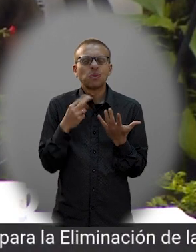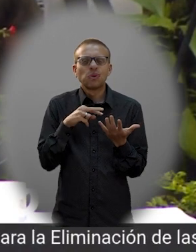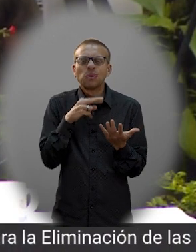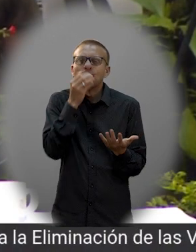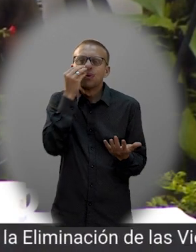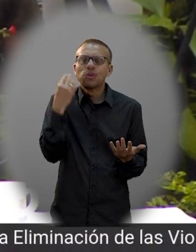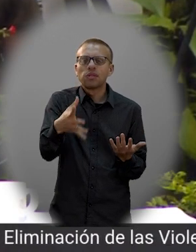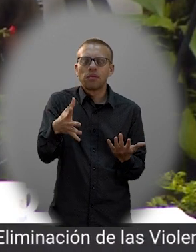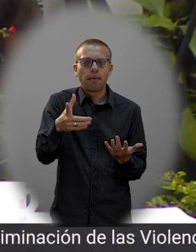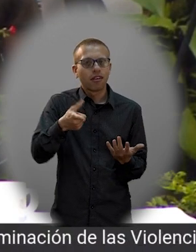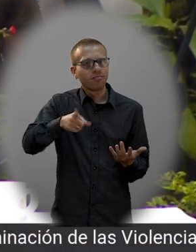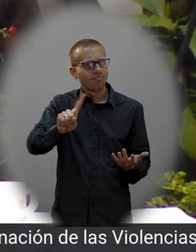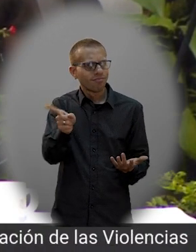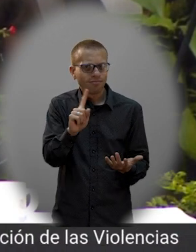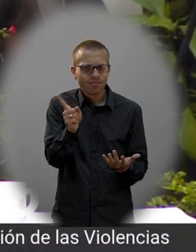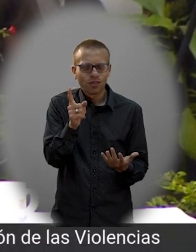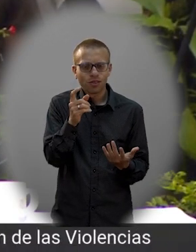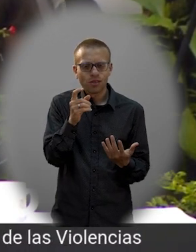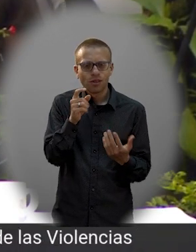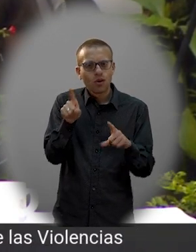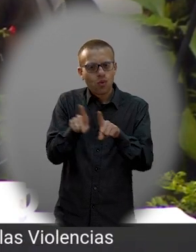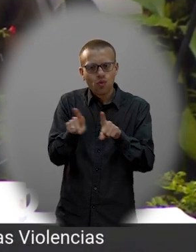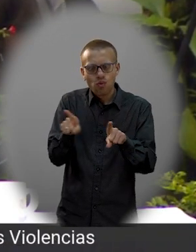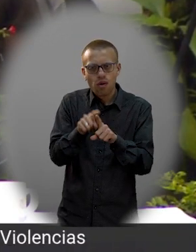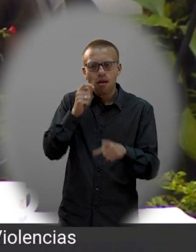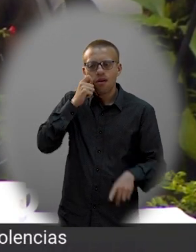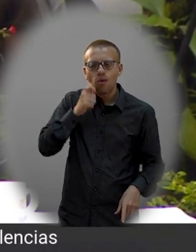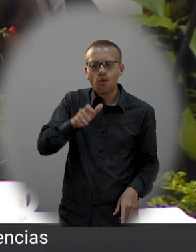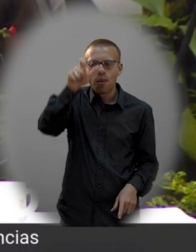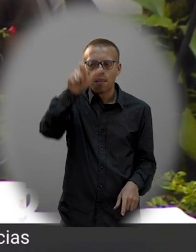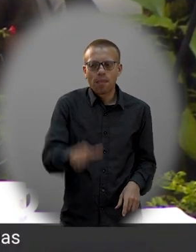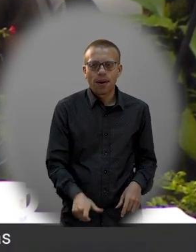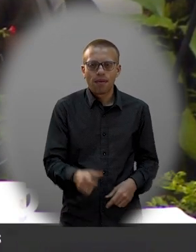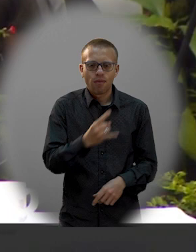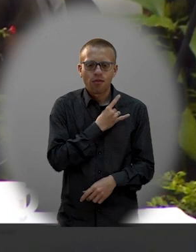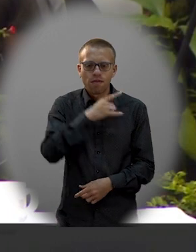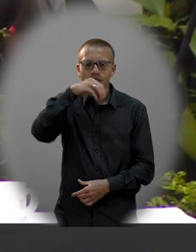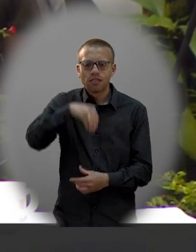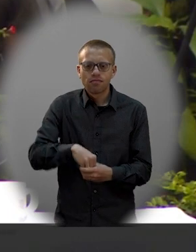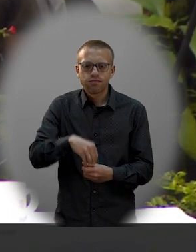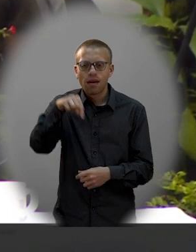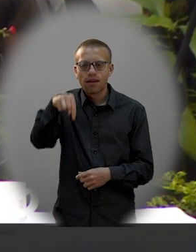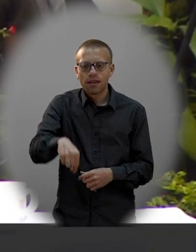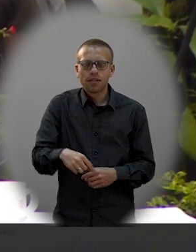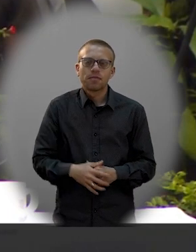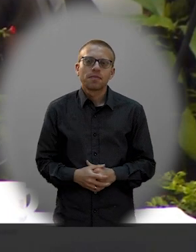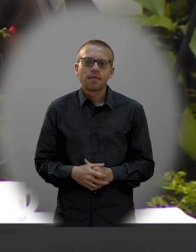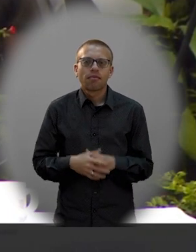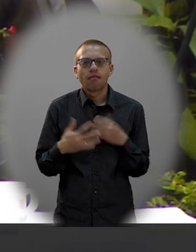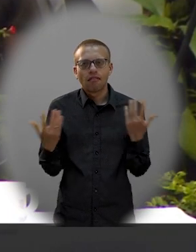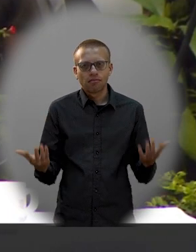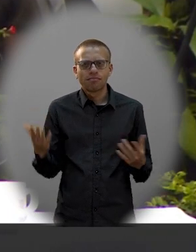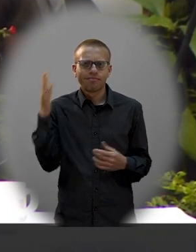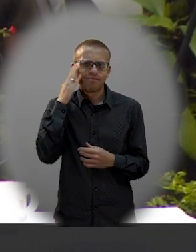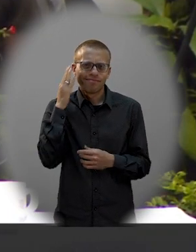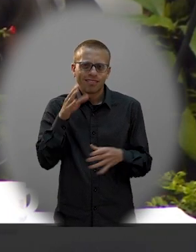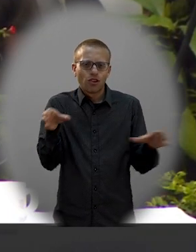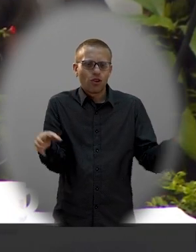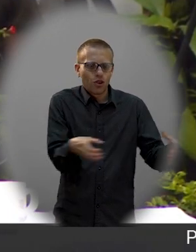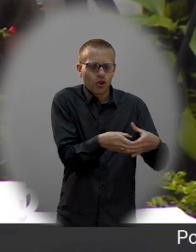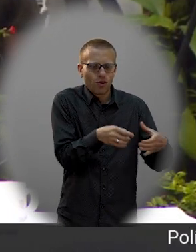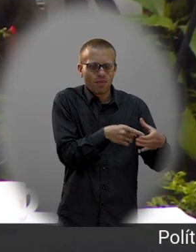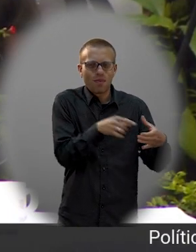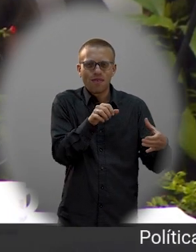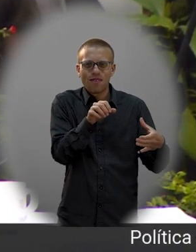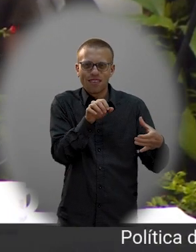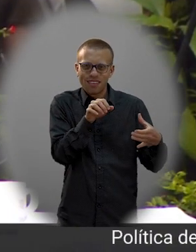de ser consideradas como seres humanos en esta universidad? Y, por ejemplo, esto que nos comenta la juntanza, me parece que